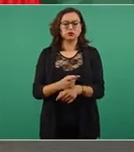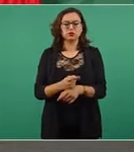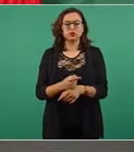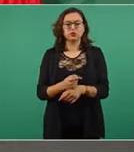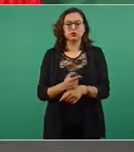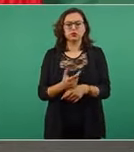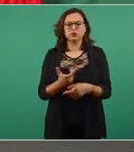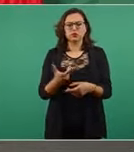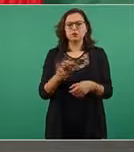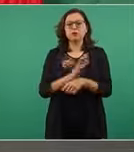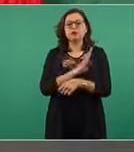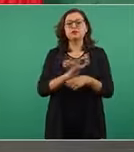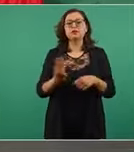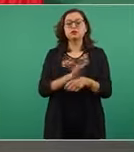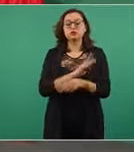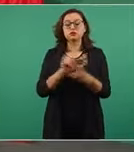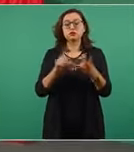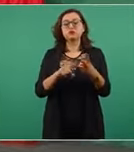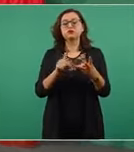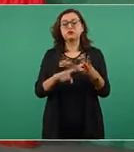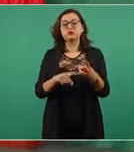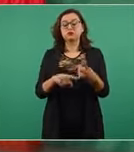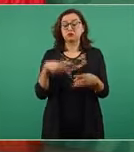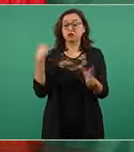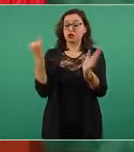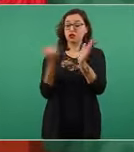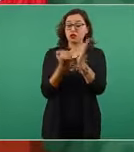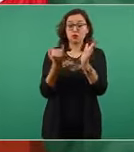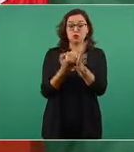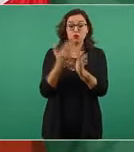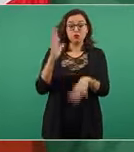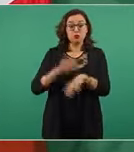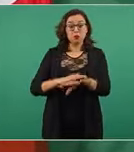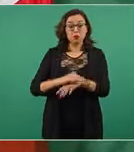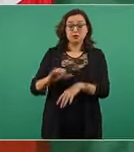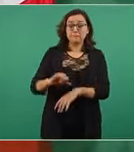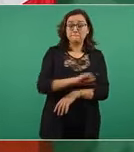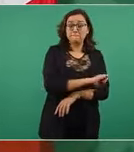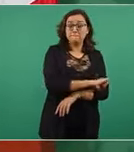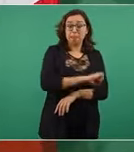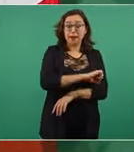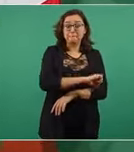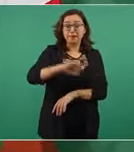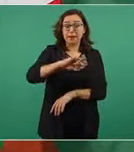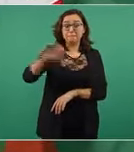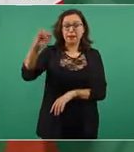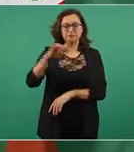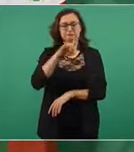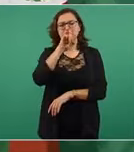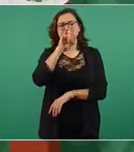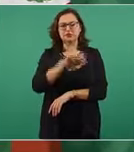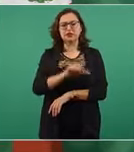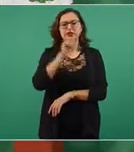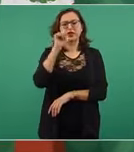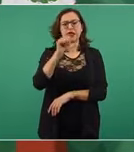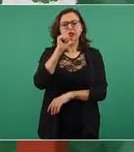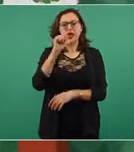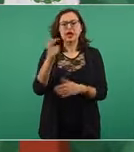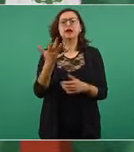Bueno, en que no van a aumentar los impuestos, en que no va a aumentar el precio de las gasolinas, de la luz.